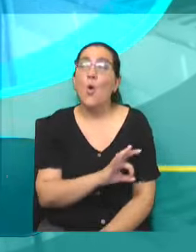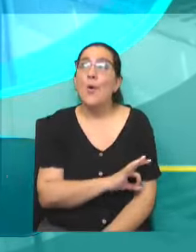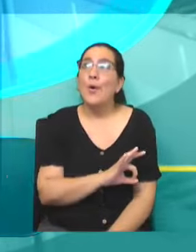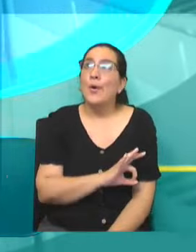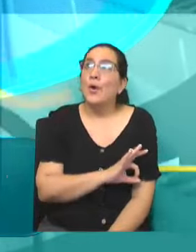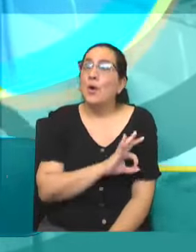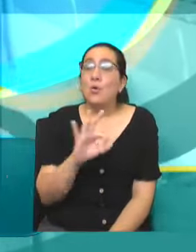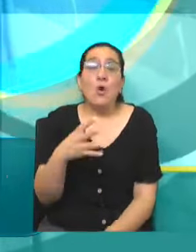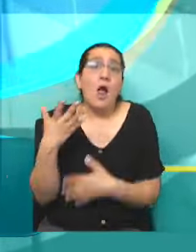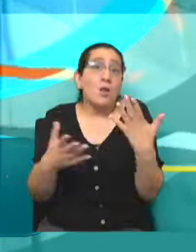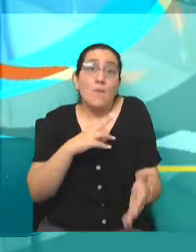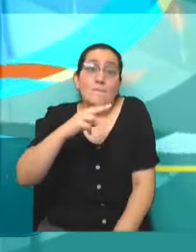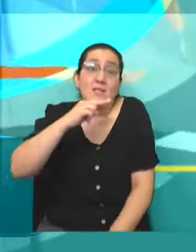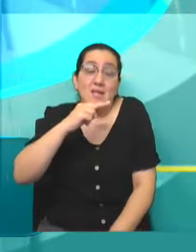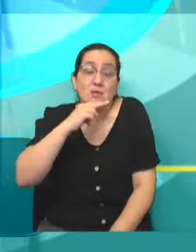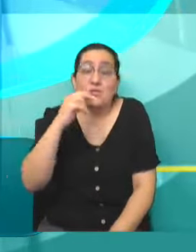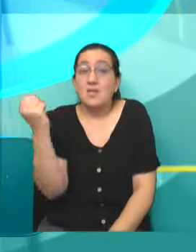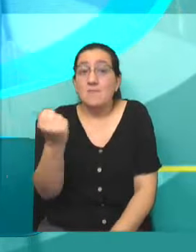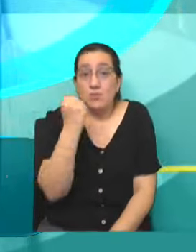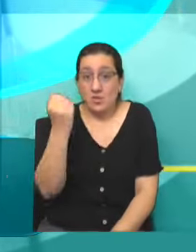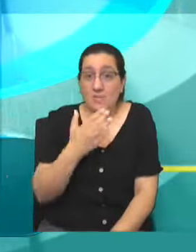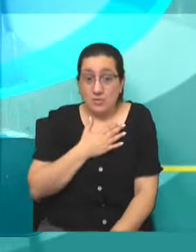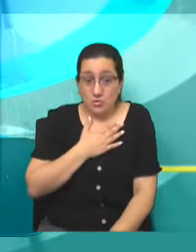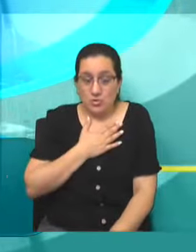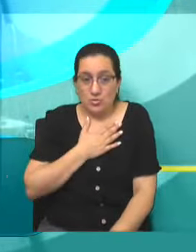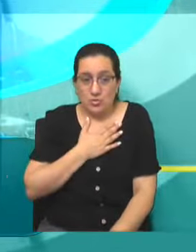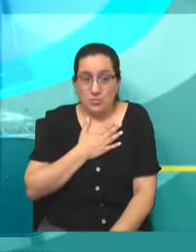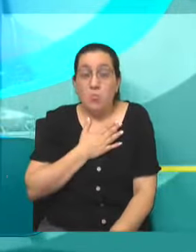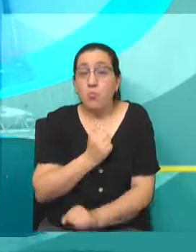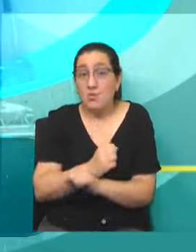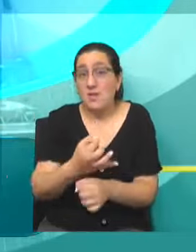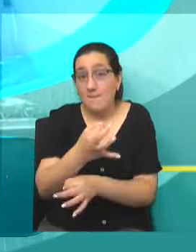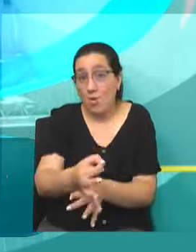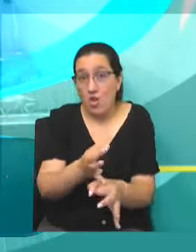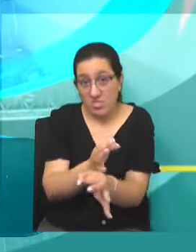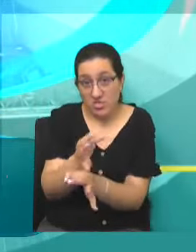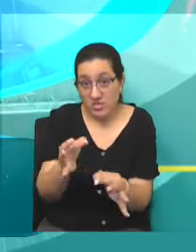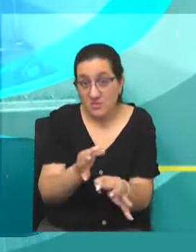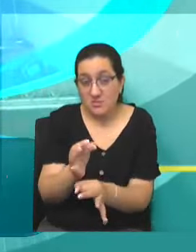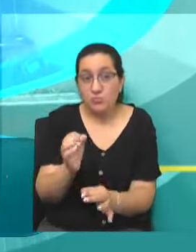algo metálico que sea algo significativo para nosotros. ¿Monedas? Pueden ser monedas. Hay gente que pone monedas. ¿Está?